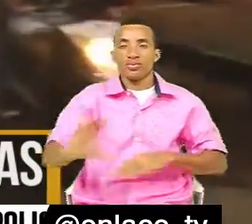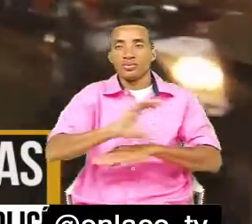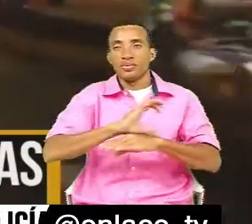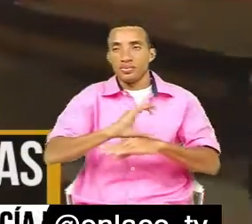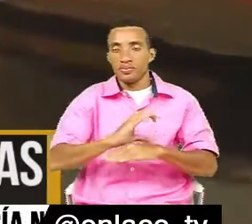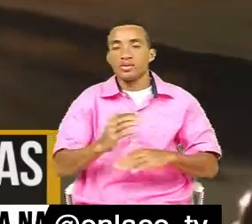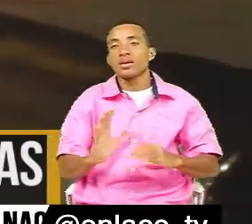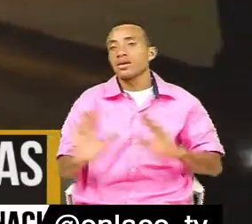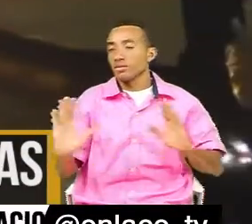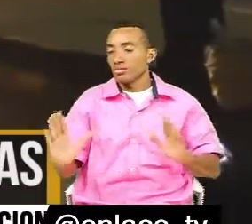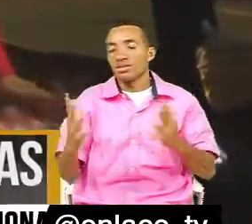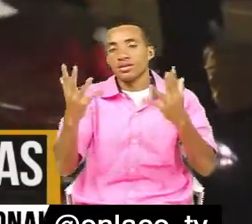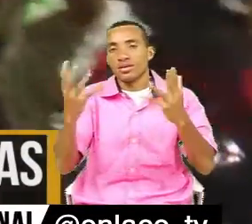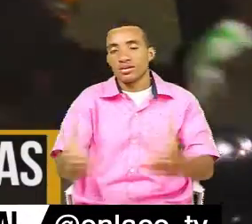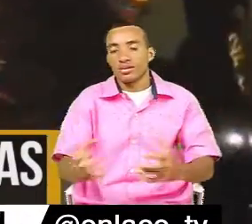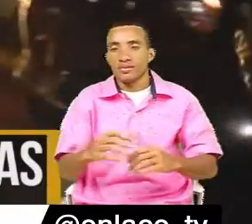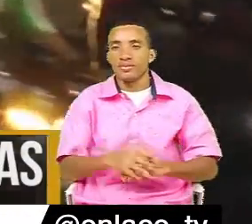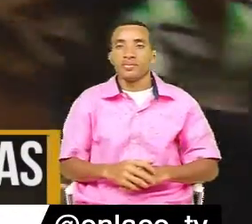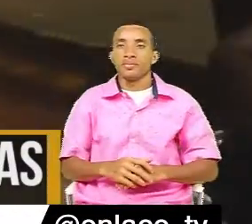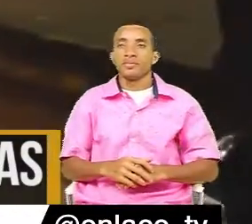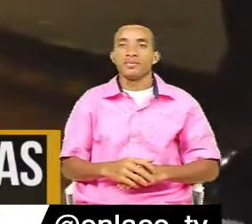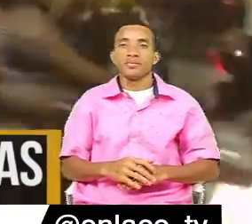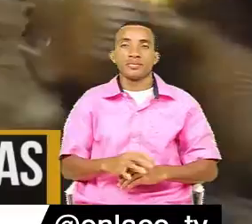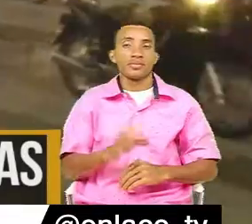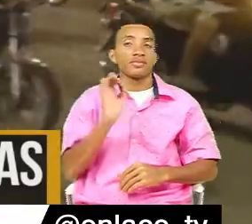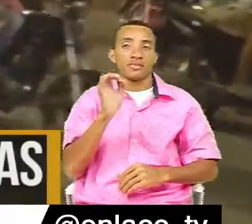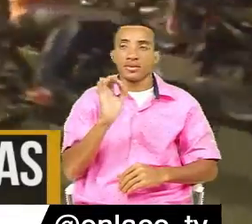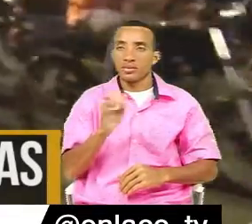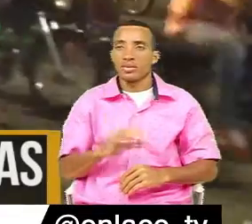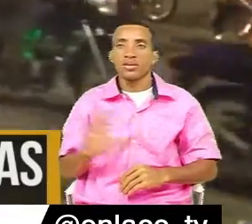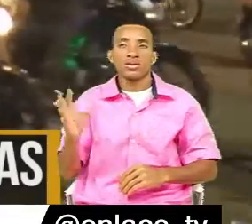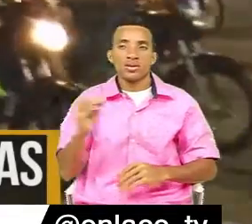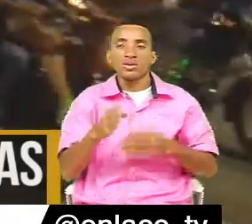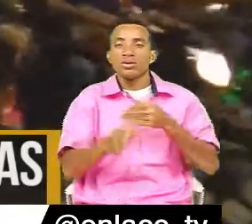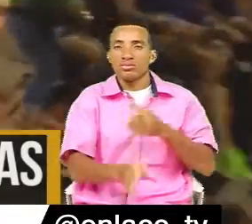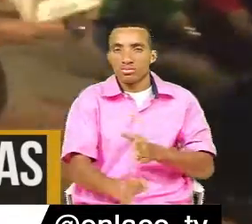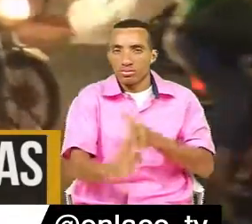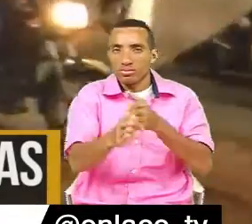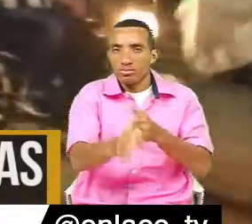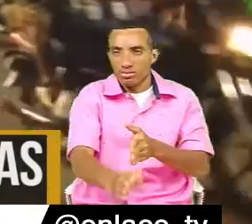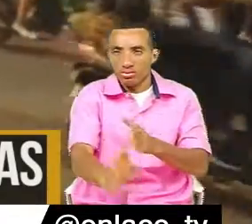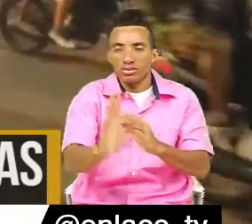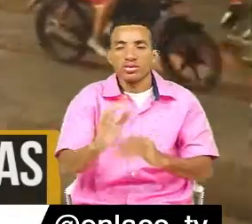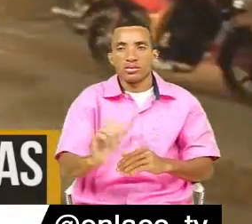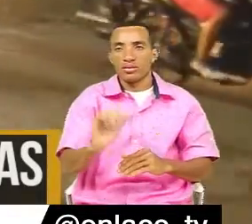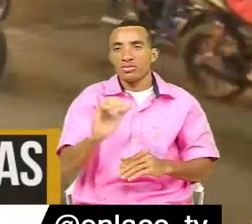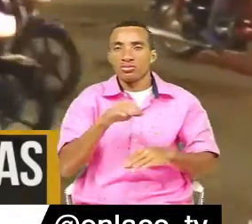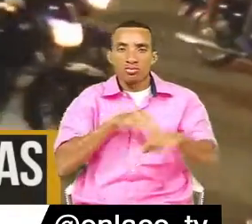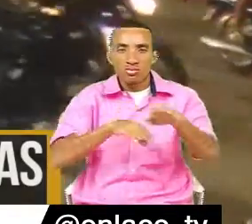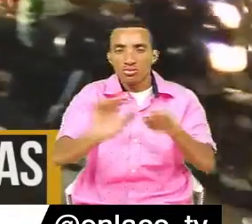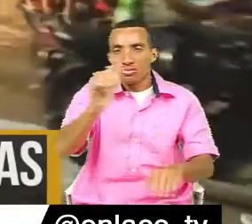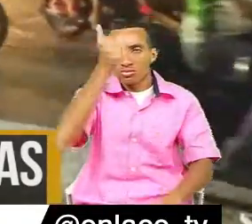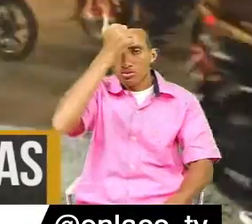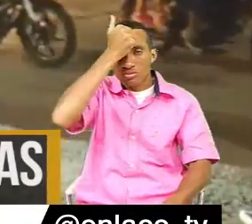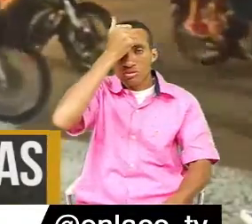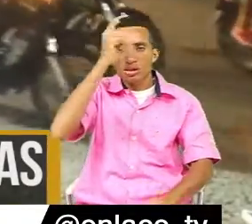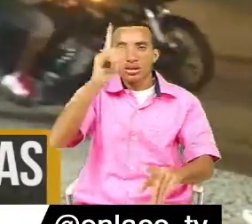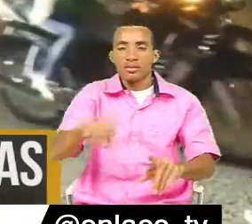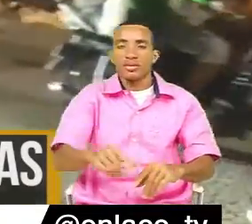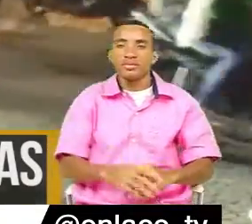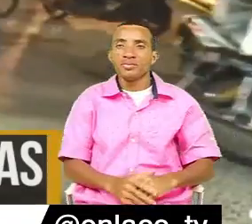estamos buscando en estos momentos. Si bien es cierto, se desarrollaron algunas caravanas dentro de las vías principales de Barranca Bermeja, también